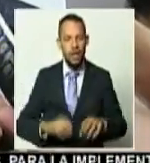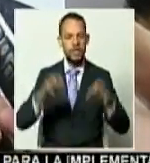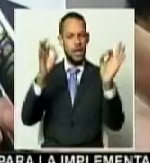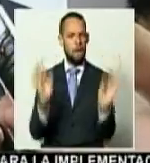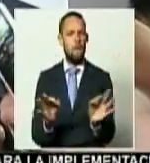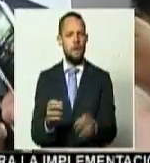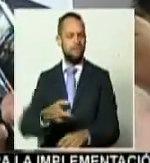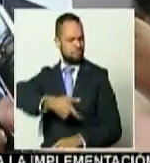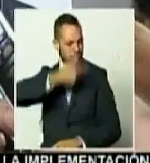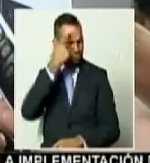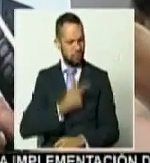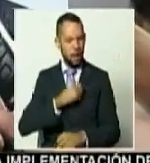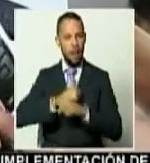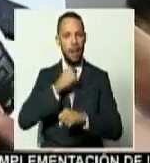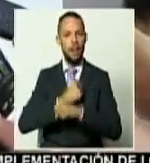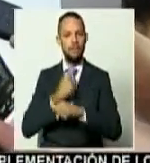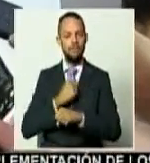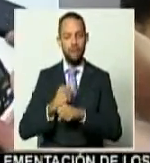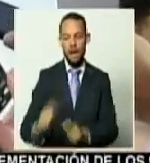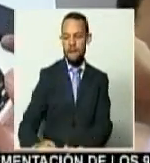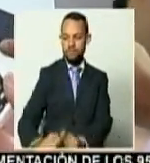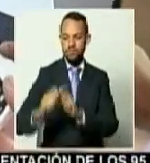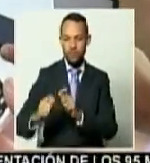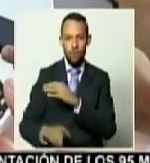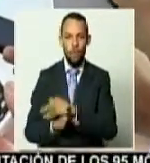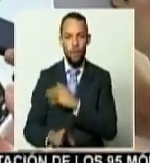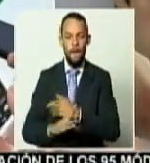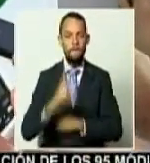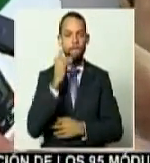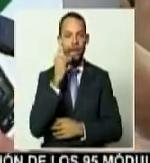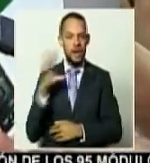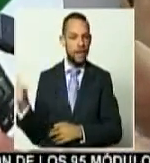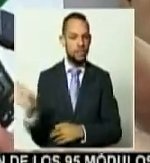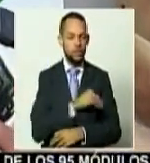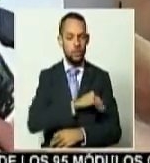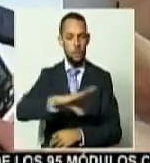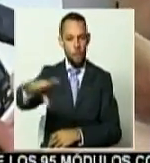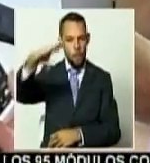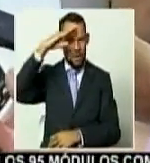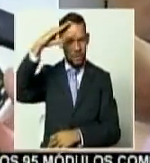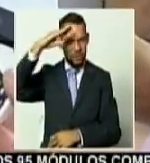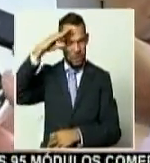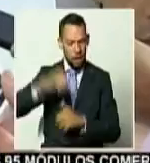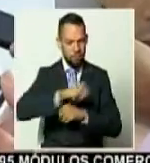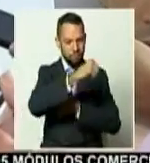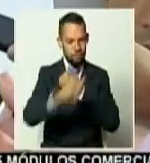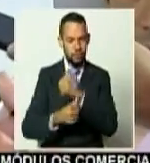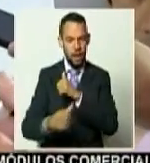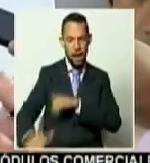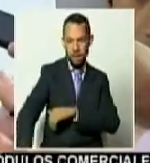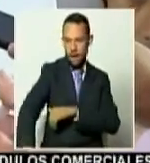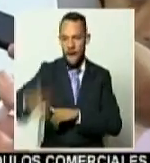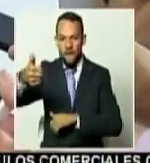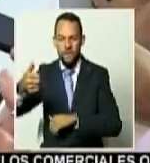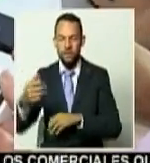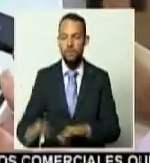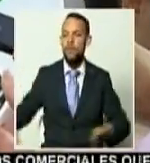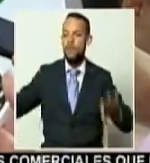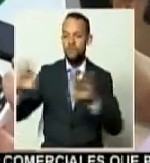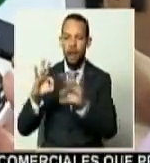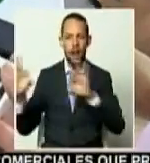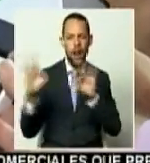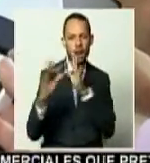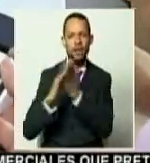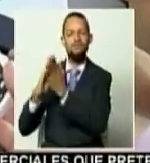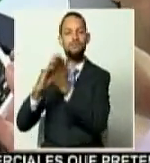exigir su posición, la que todos los pereiranos queremos, a la policía, que esperamos que tenga, que ratifique ese